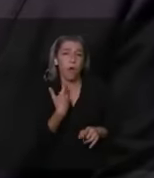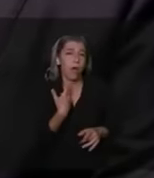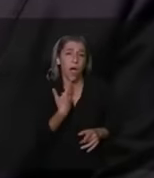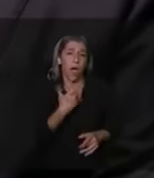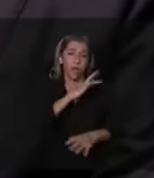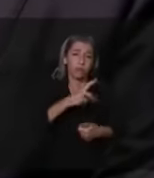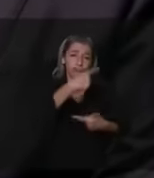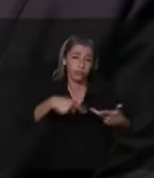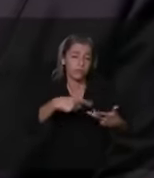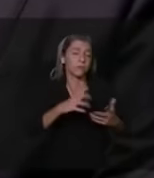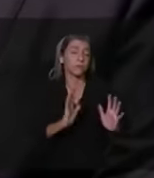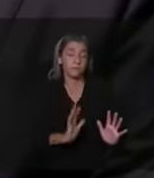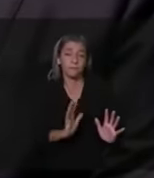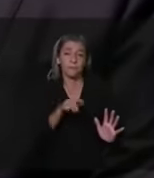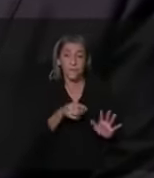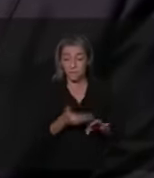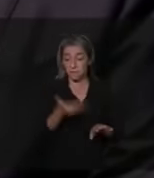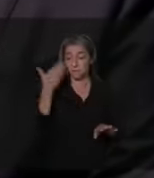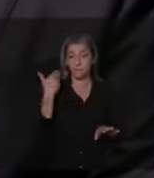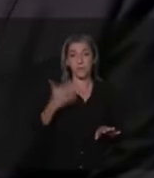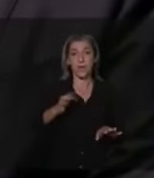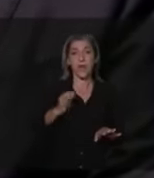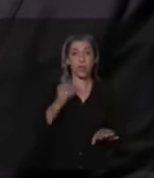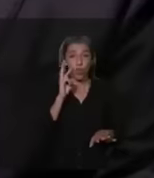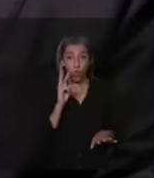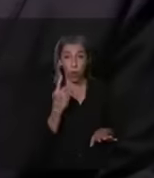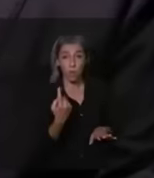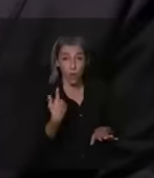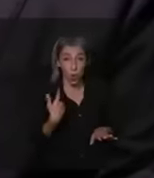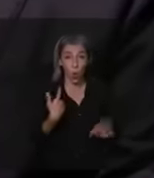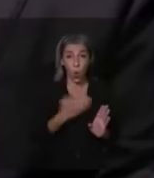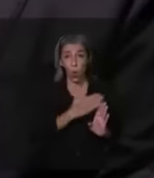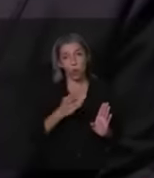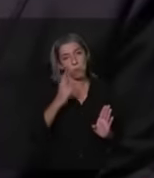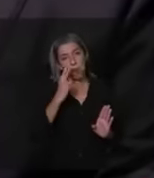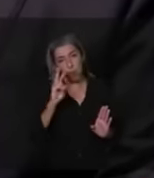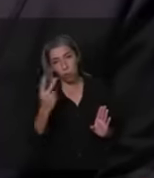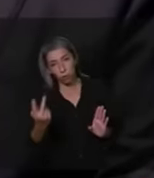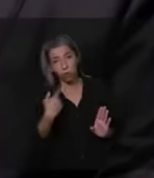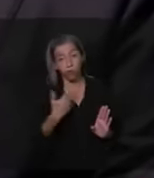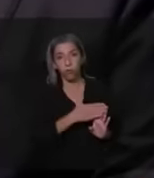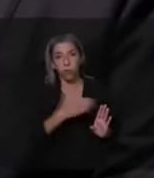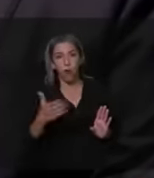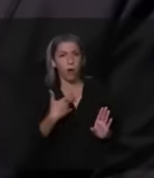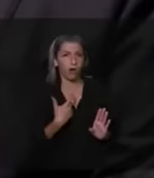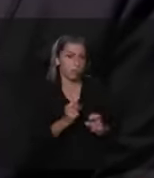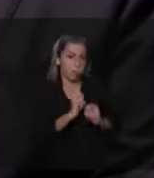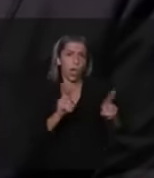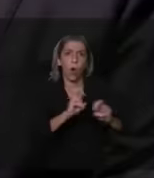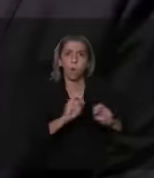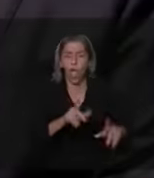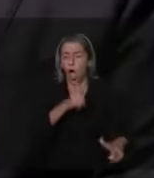grosera a partir del año 2001-2002 y se hizo más fuerte, digamos, con la llegada de un señor